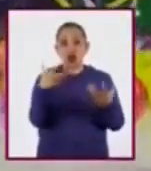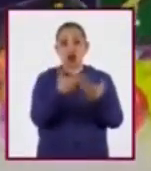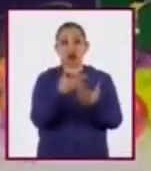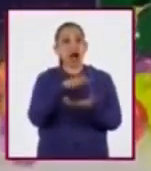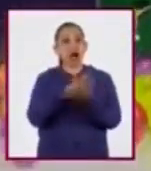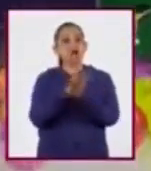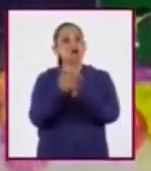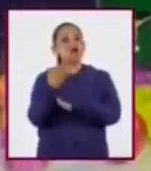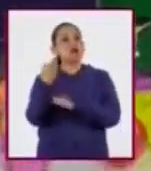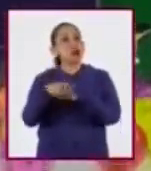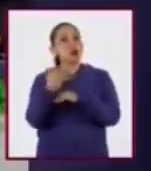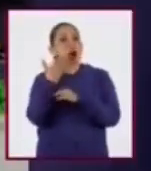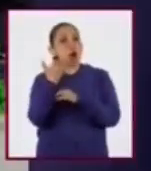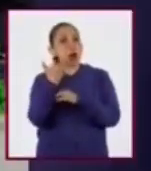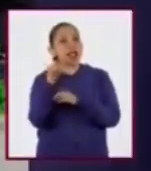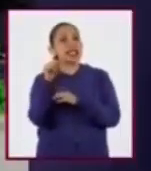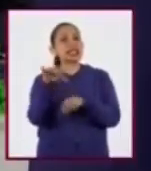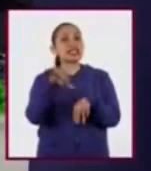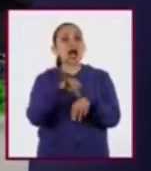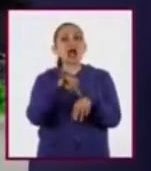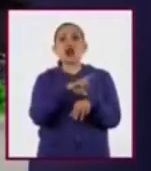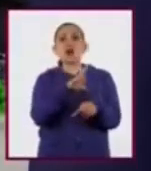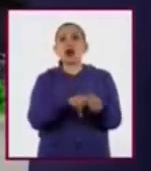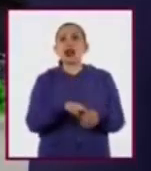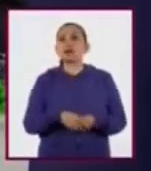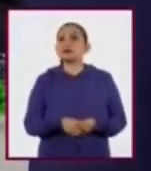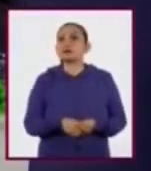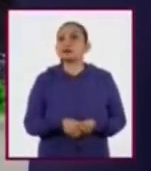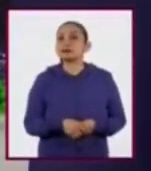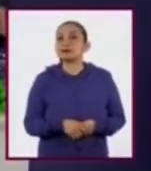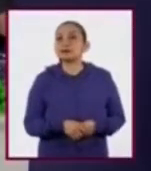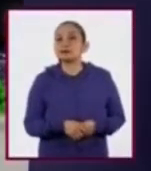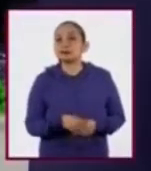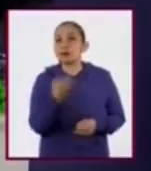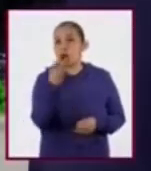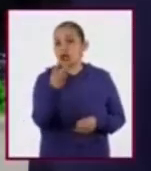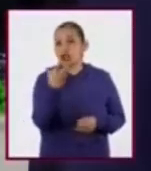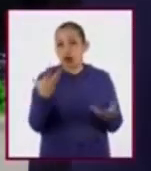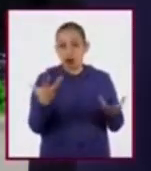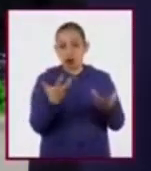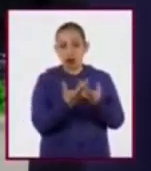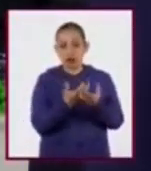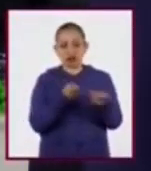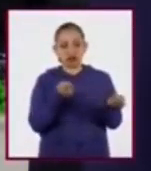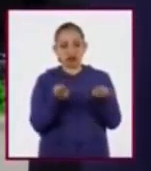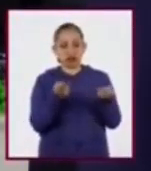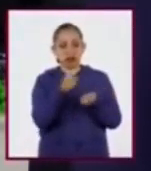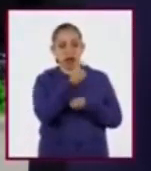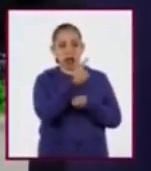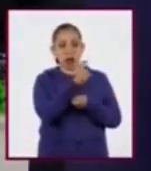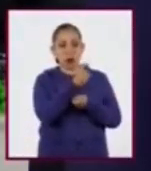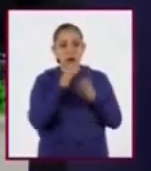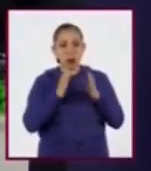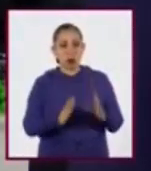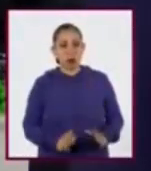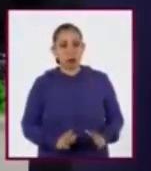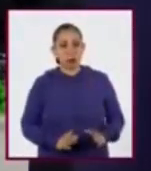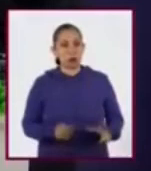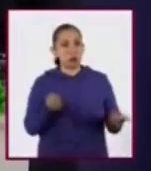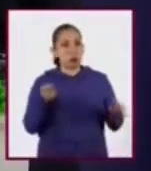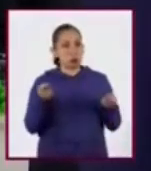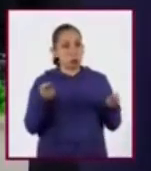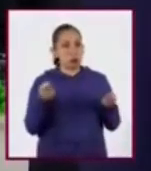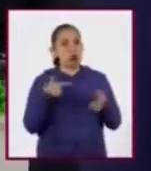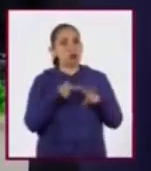tóxico y forma la sal común. De esta forma, participa en el equilibrio de agua de nuestro organismo y en